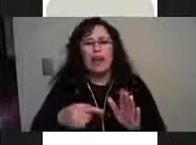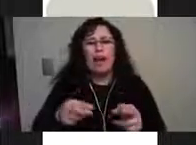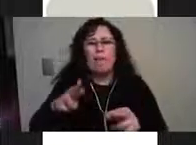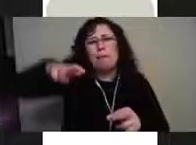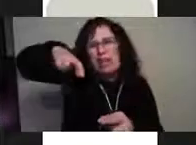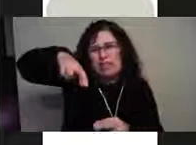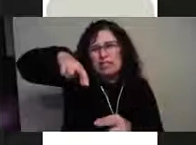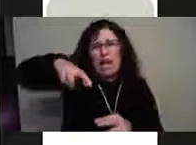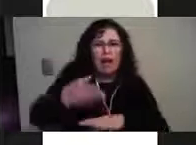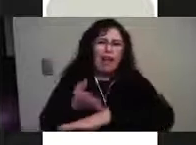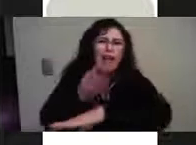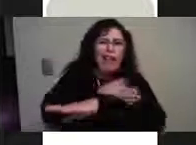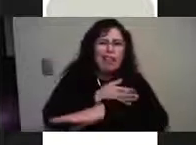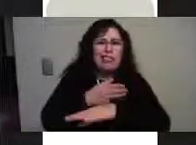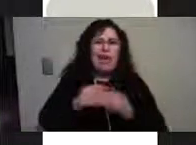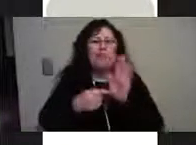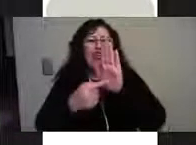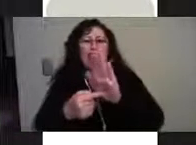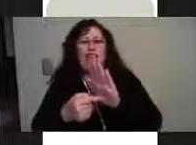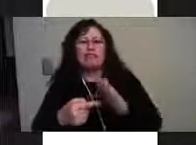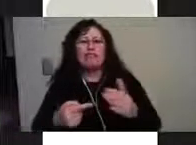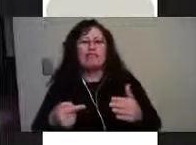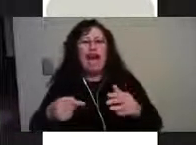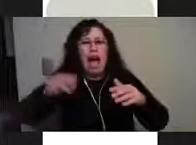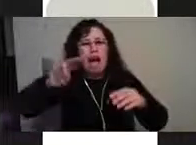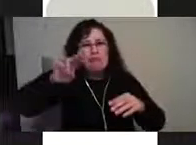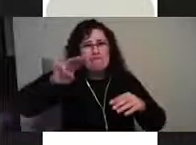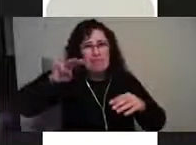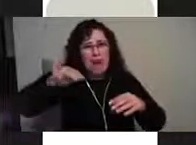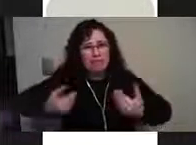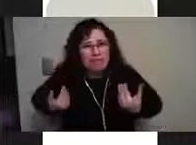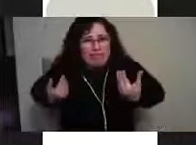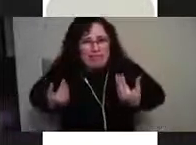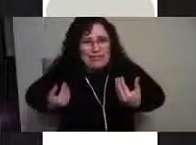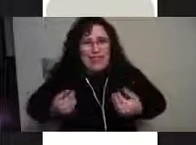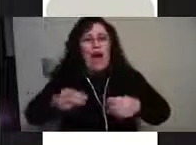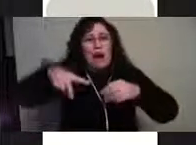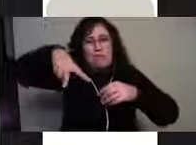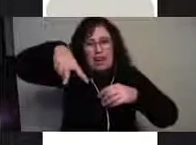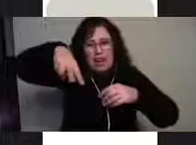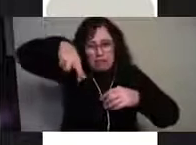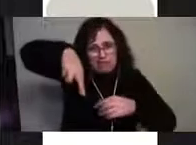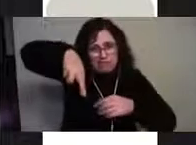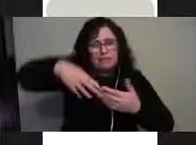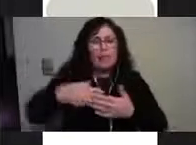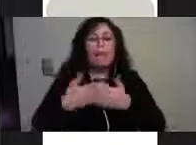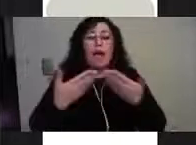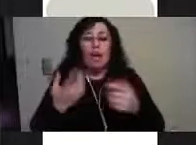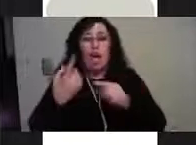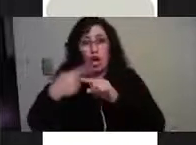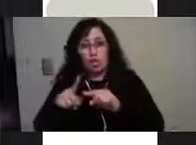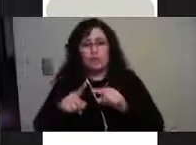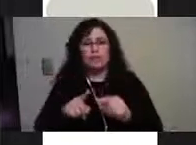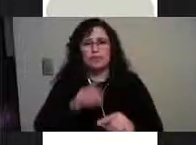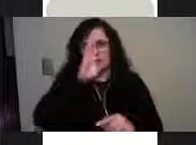el dibujito que le mostré donde la mamá tenía un niño sostenido de la axila, ¿ya? Asimetría, especialmente la hemiplegia